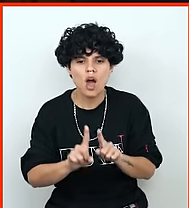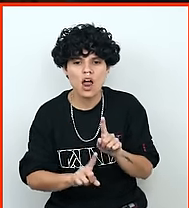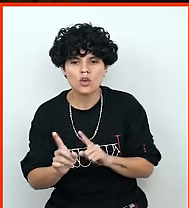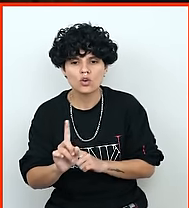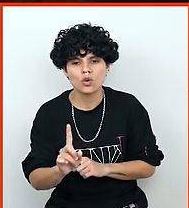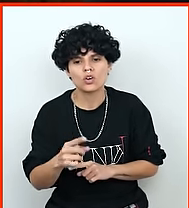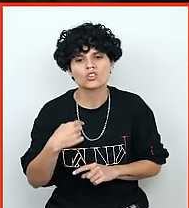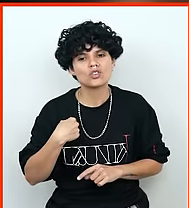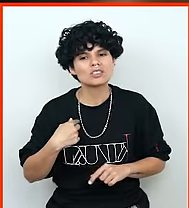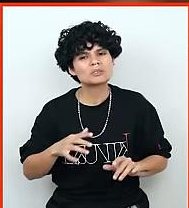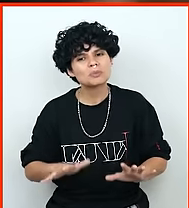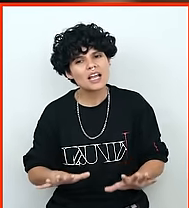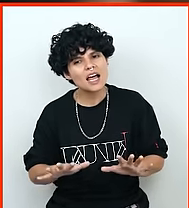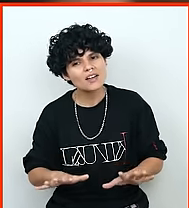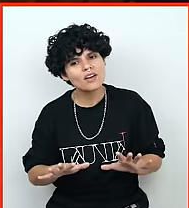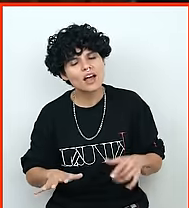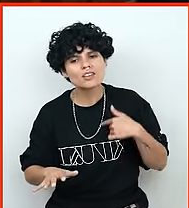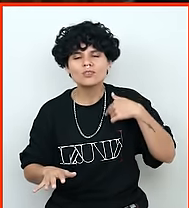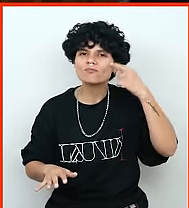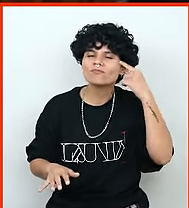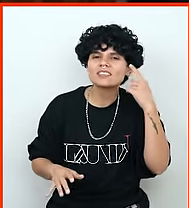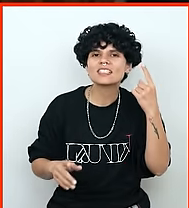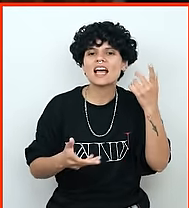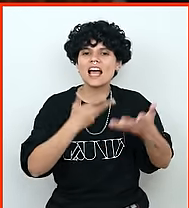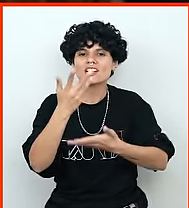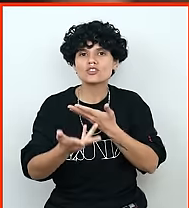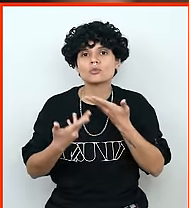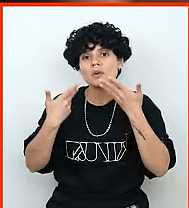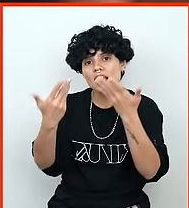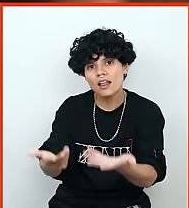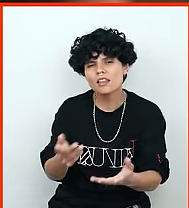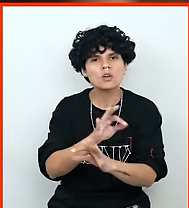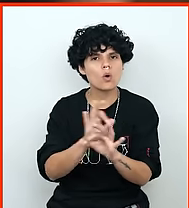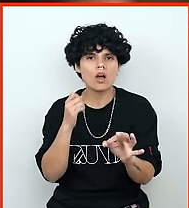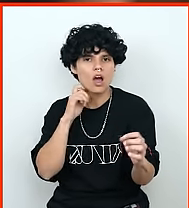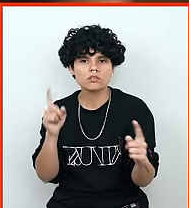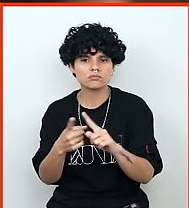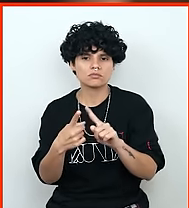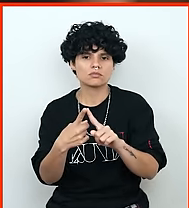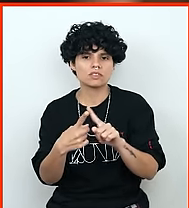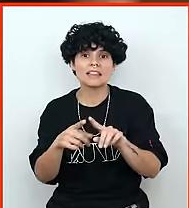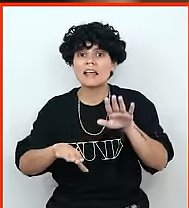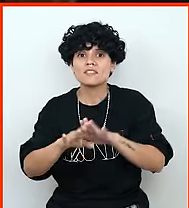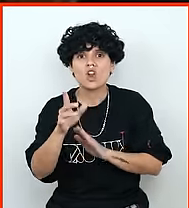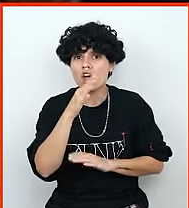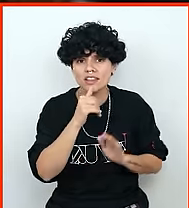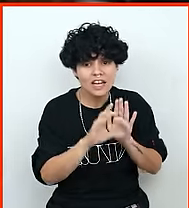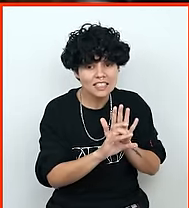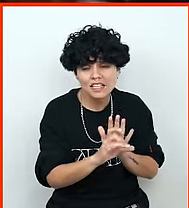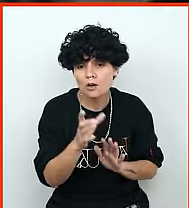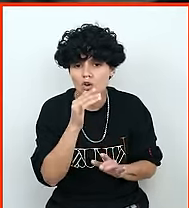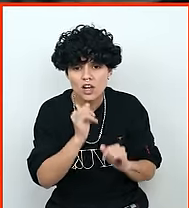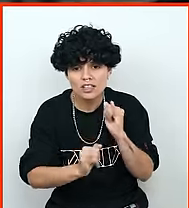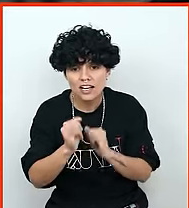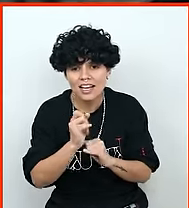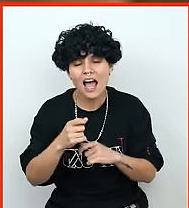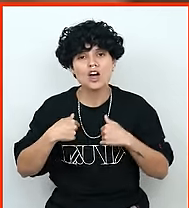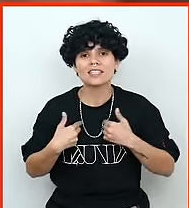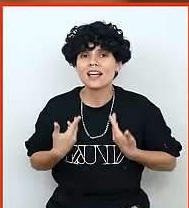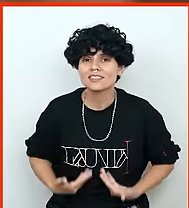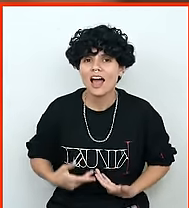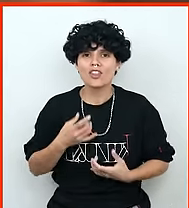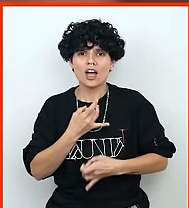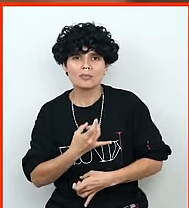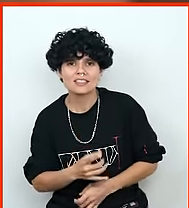tema. Lo he esperado. Así como que, oye, a lo mejor creé esta canción para ti. No, nunca. No sé, a lo mejor no tiene Instagram. Ya no estoy cansado. Ya